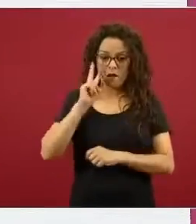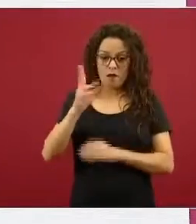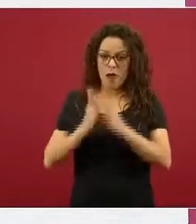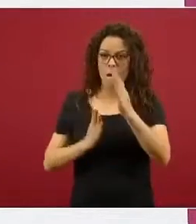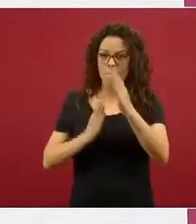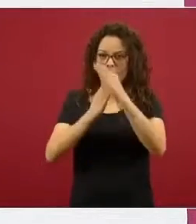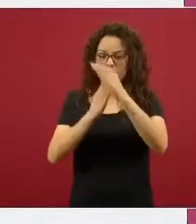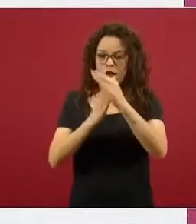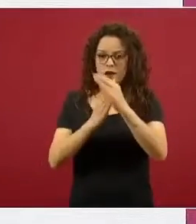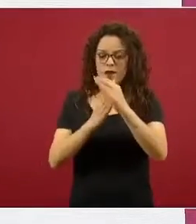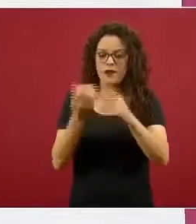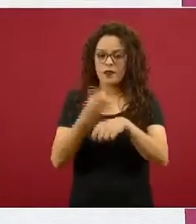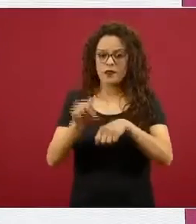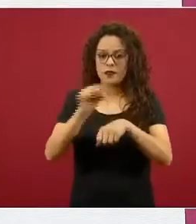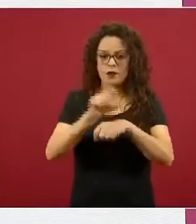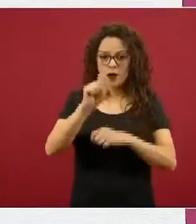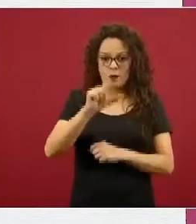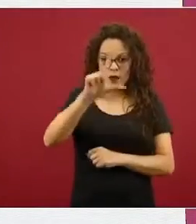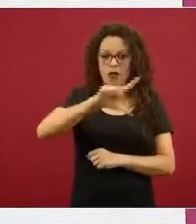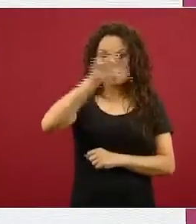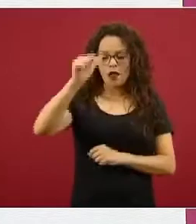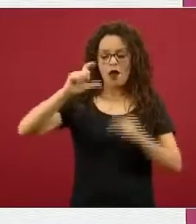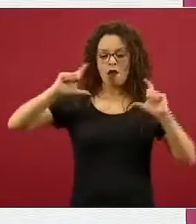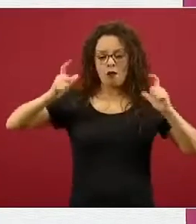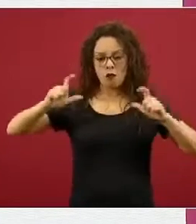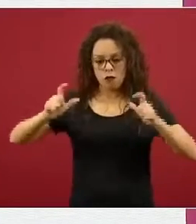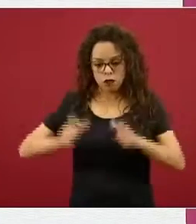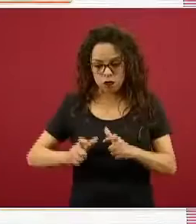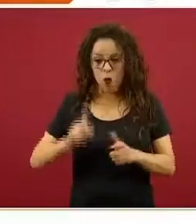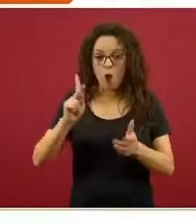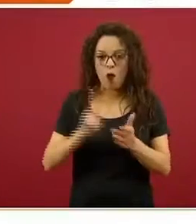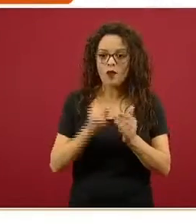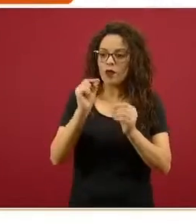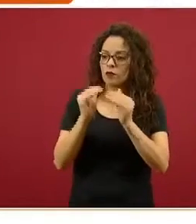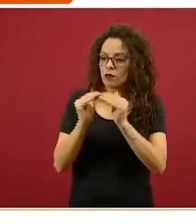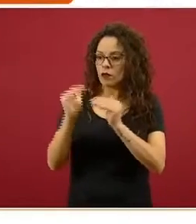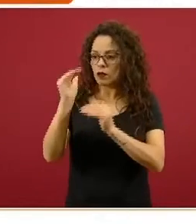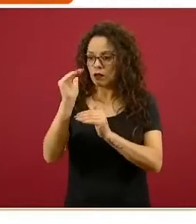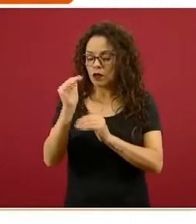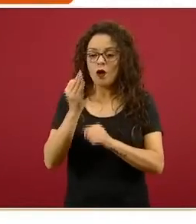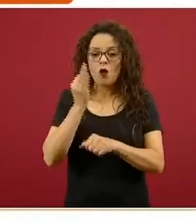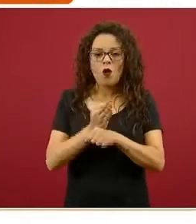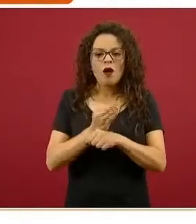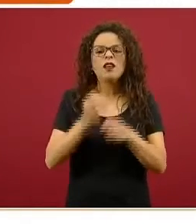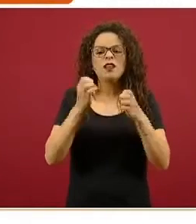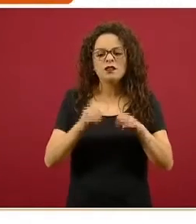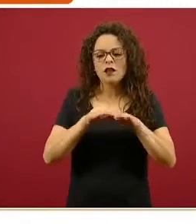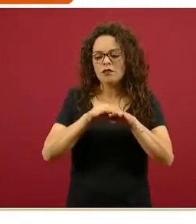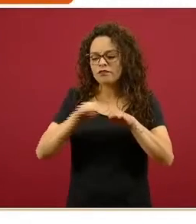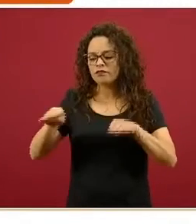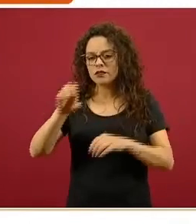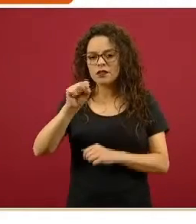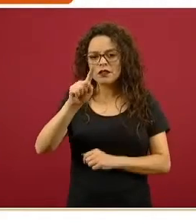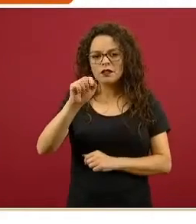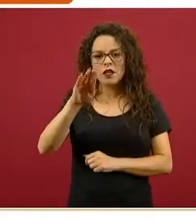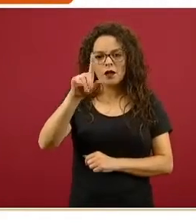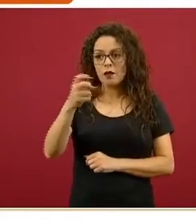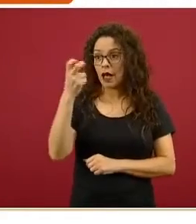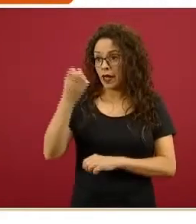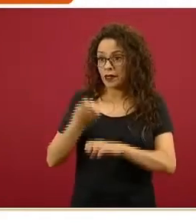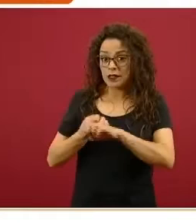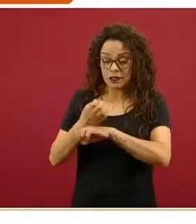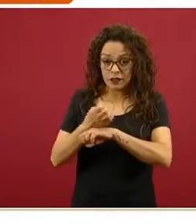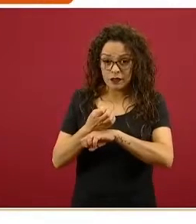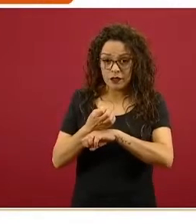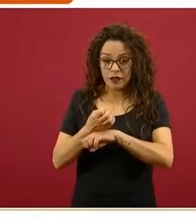la 27, un descenso, tenía un ascenso, y digamos que está en una estabilidad, son de esos estados que